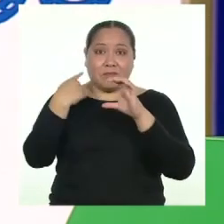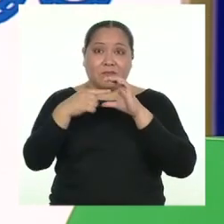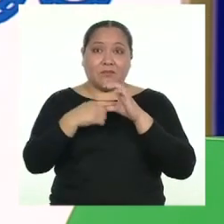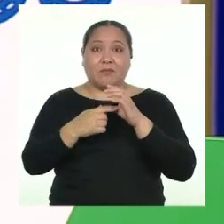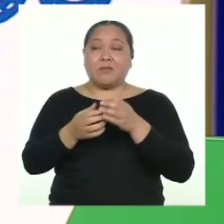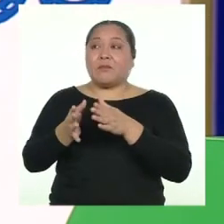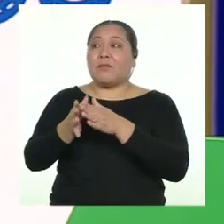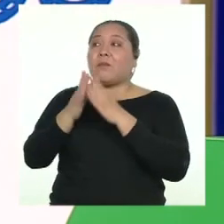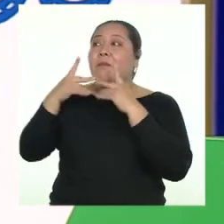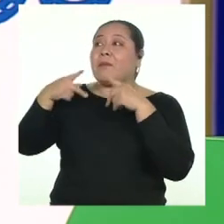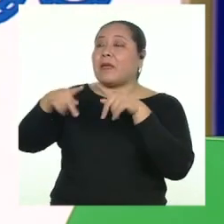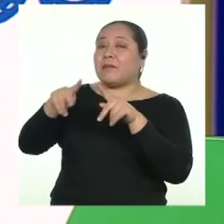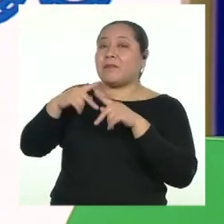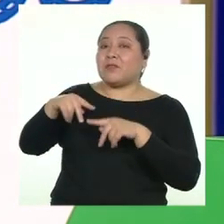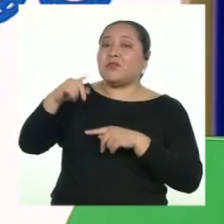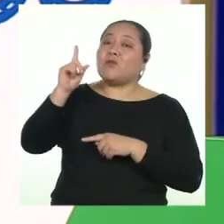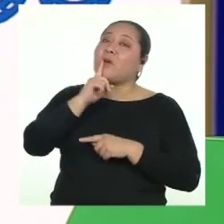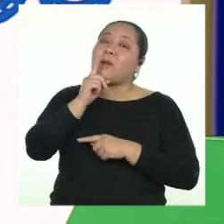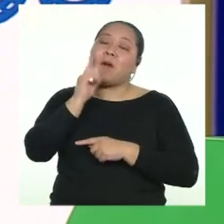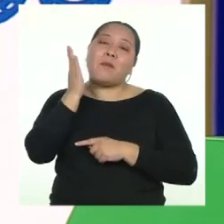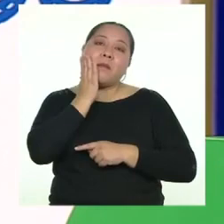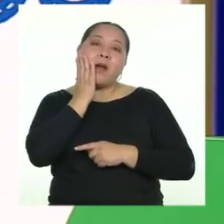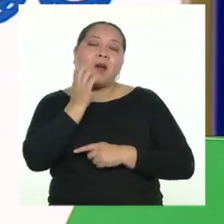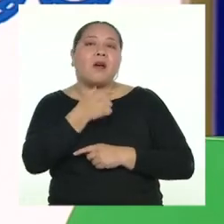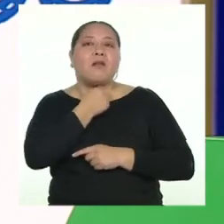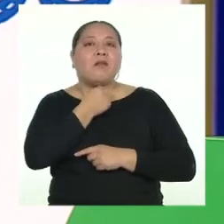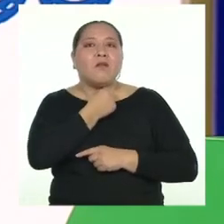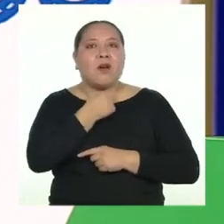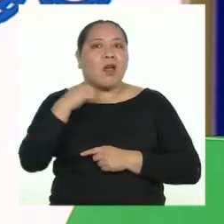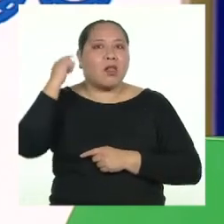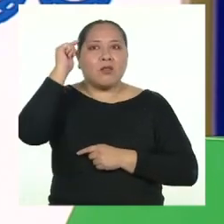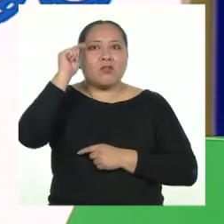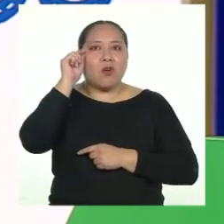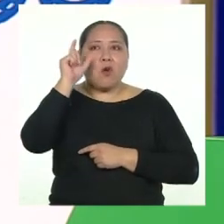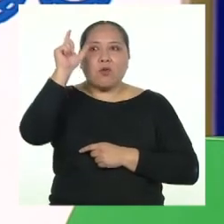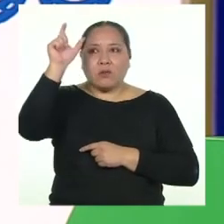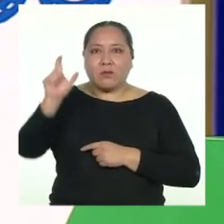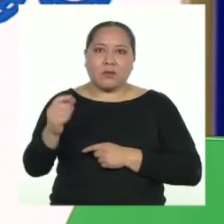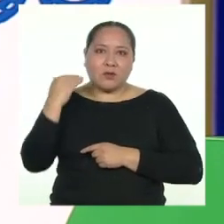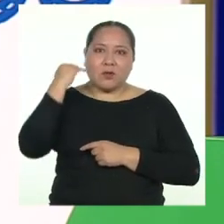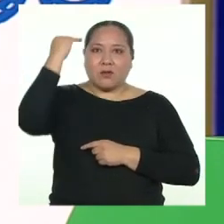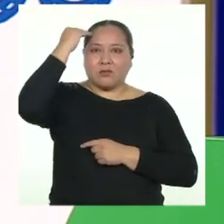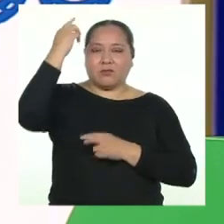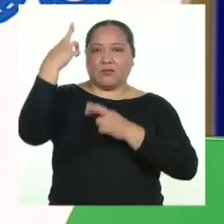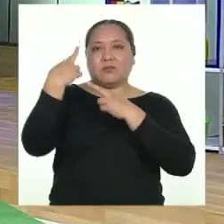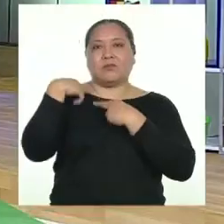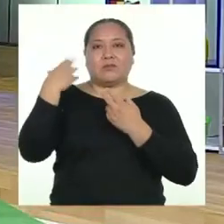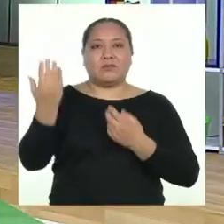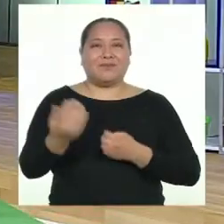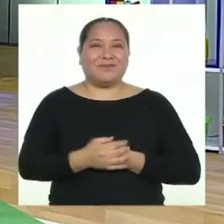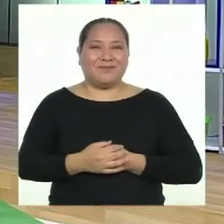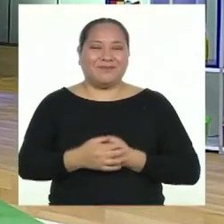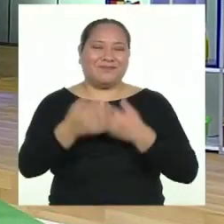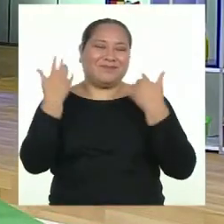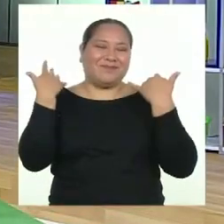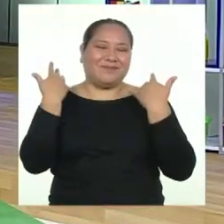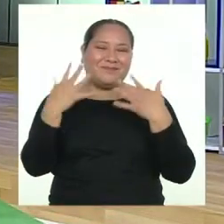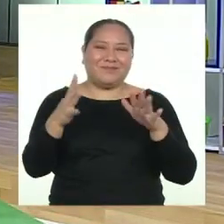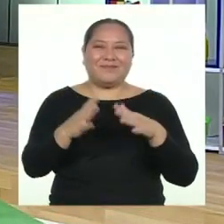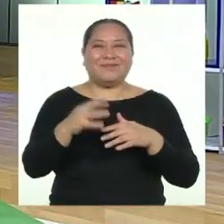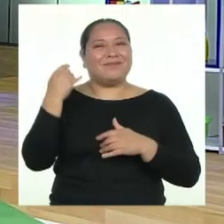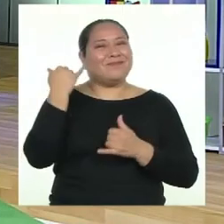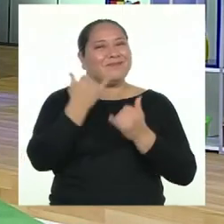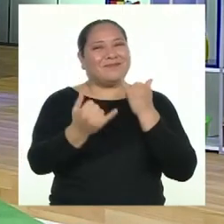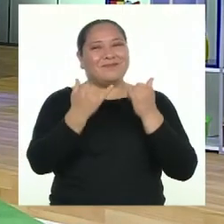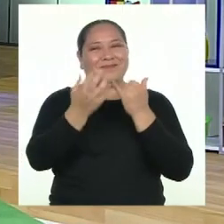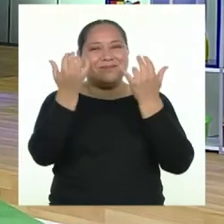mamá, papá, abuela, tío o a un adulto responsable. Ahora sí, eso fue